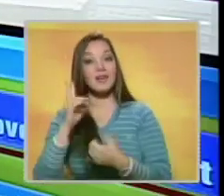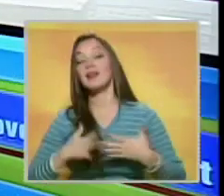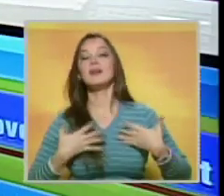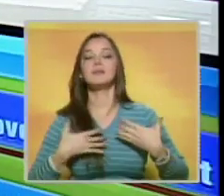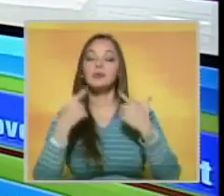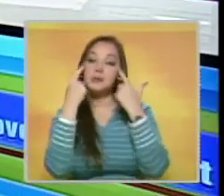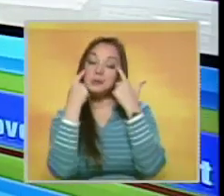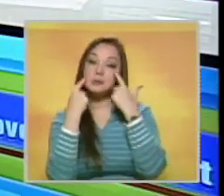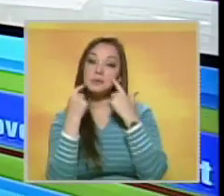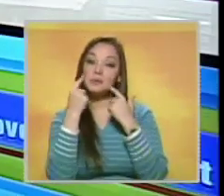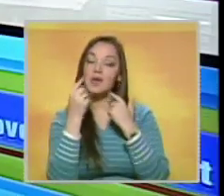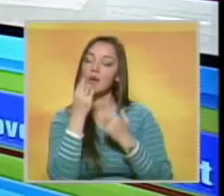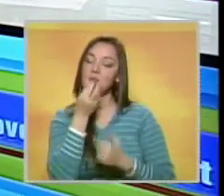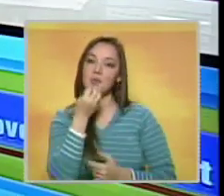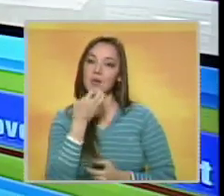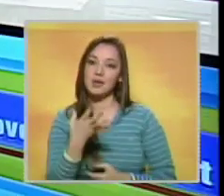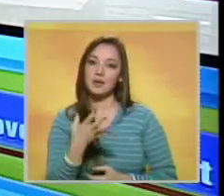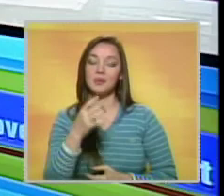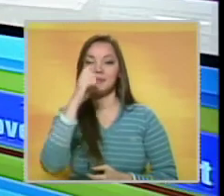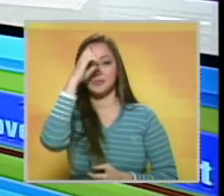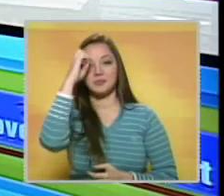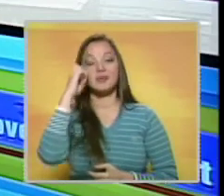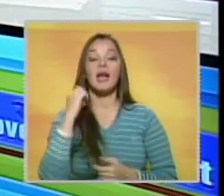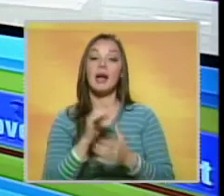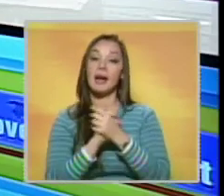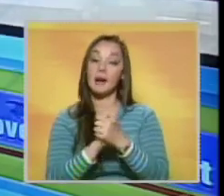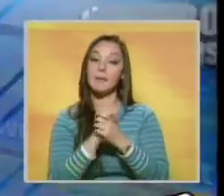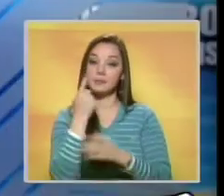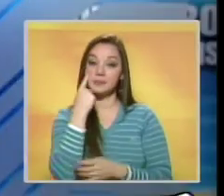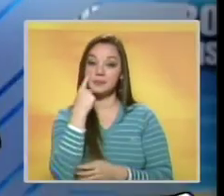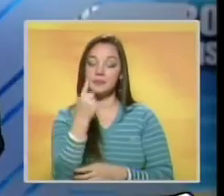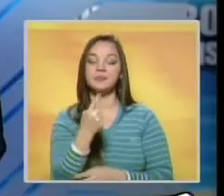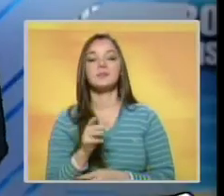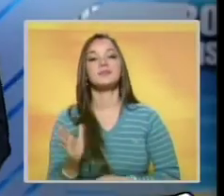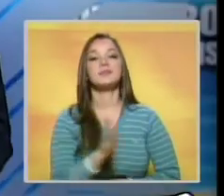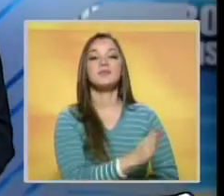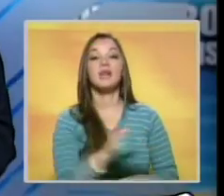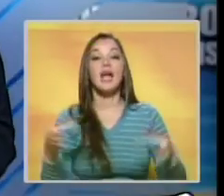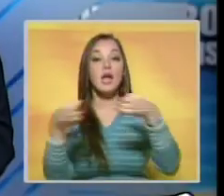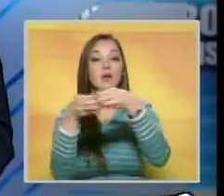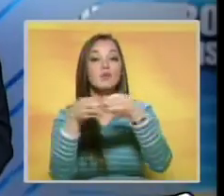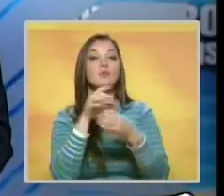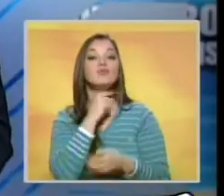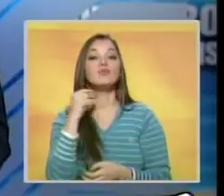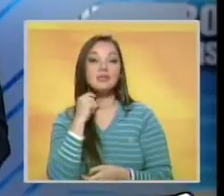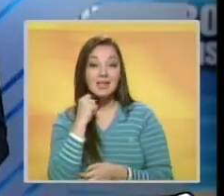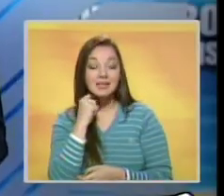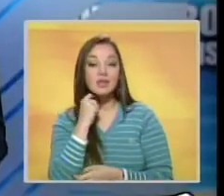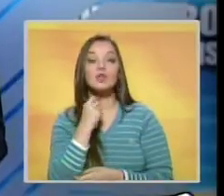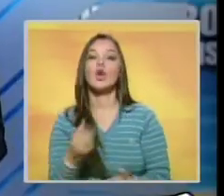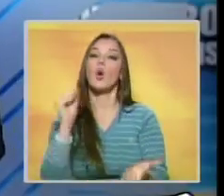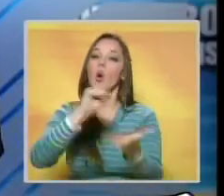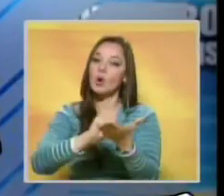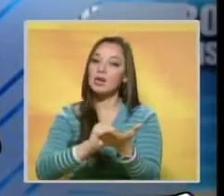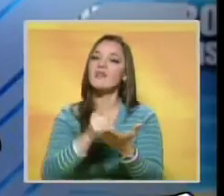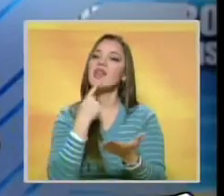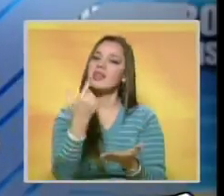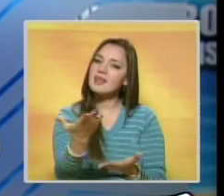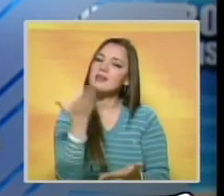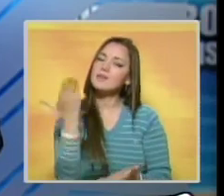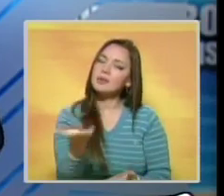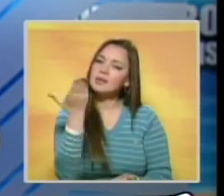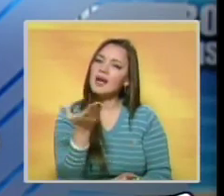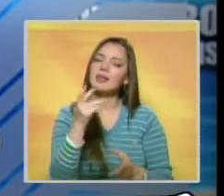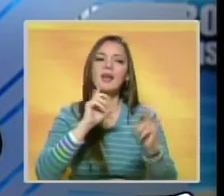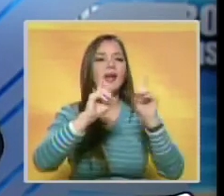incluso. Sí, muy bonito. Bueno, amigos, muy pendientes. La Conferencia Episcopal Venezolana propone nuevamente el diálogo como la vía indispensable